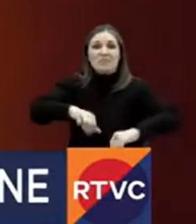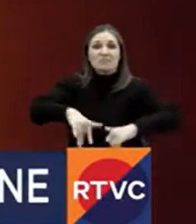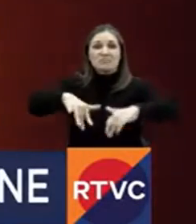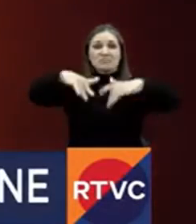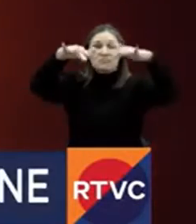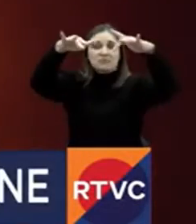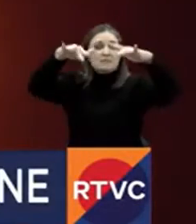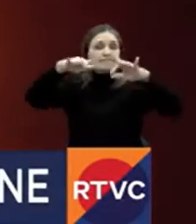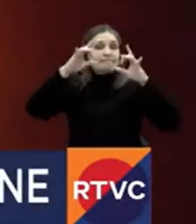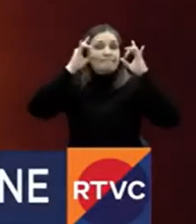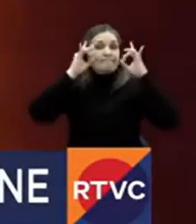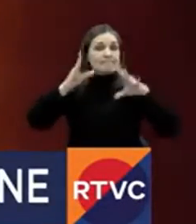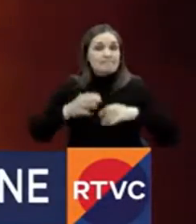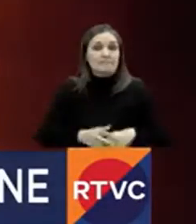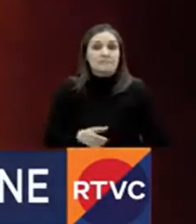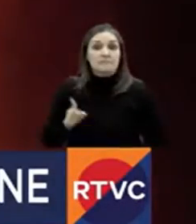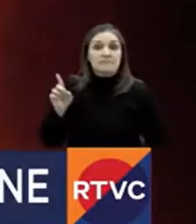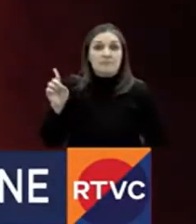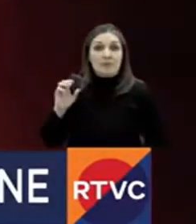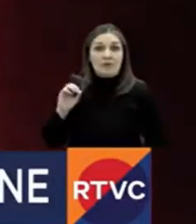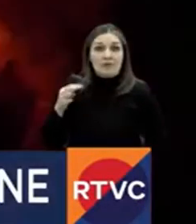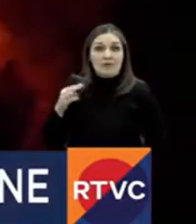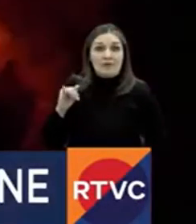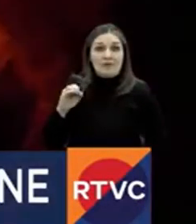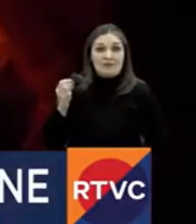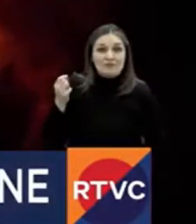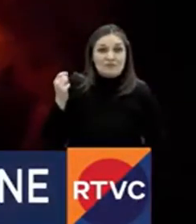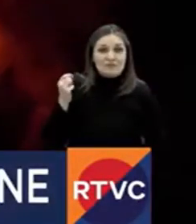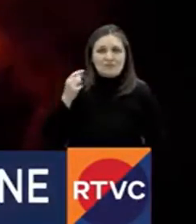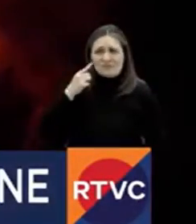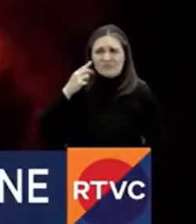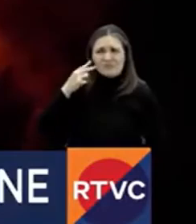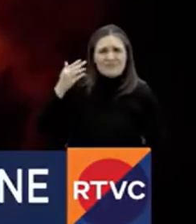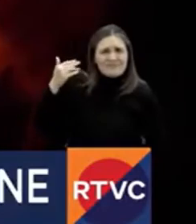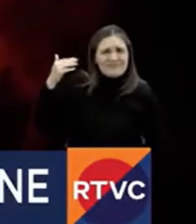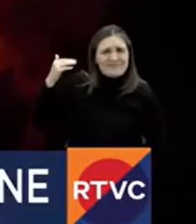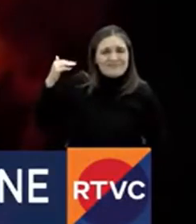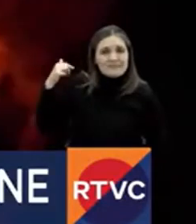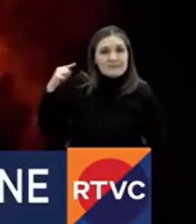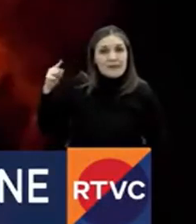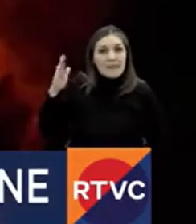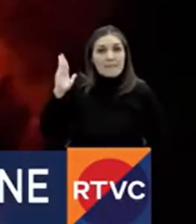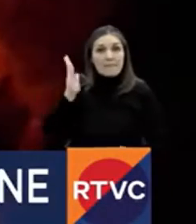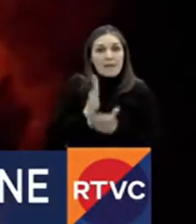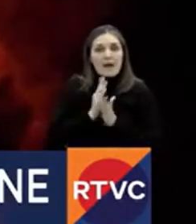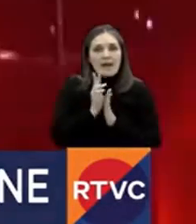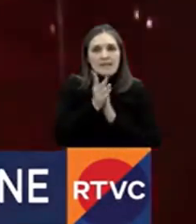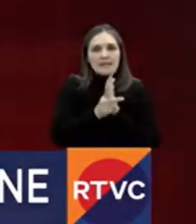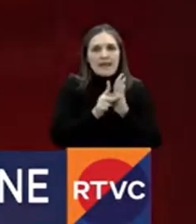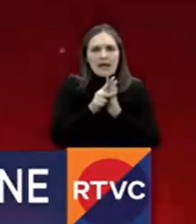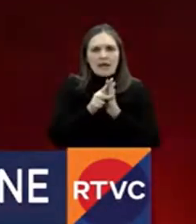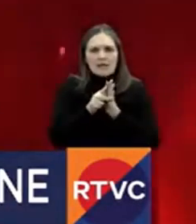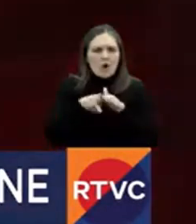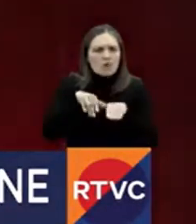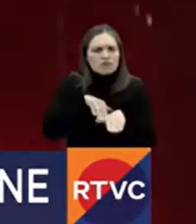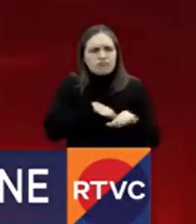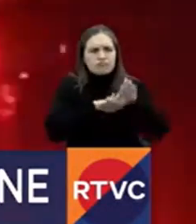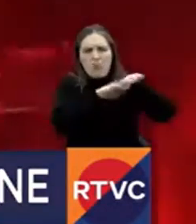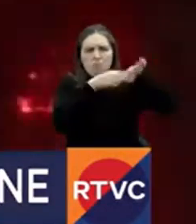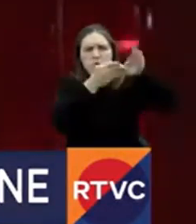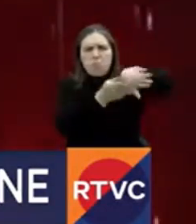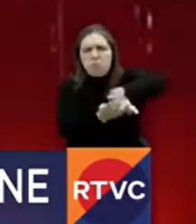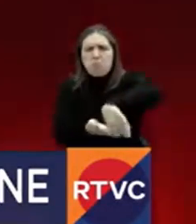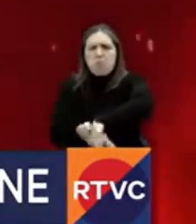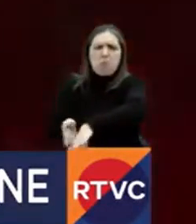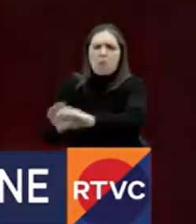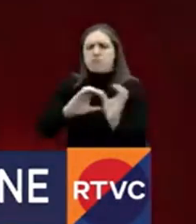East Palestine, en Ohio, hace tan solo unos días. El descarrilamiento de un tren no solo incluyó este incendio, sino